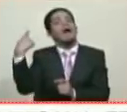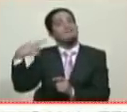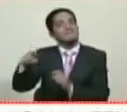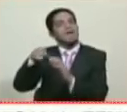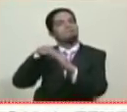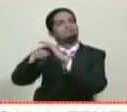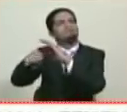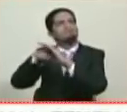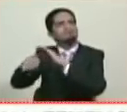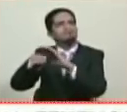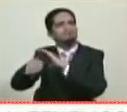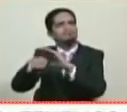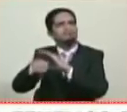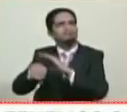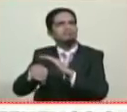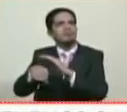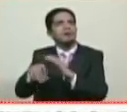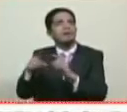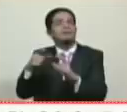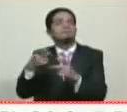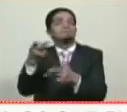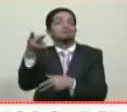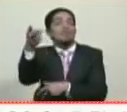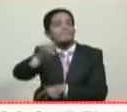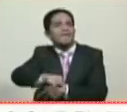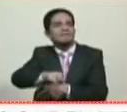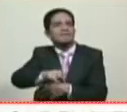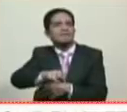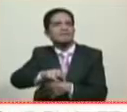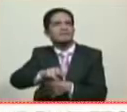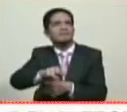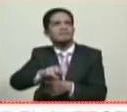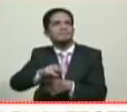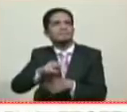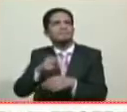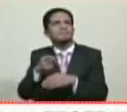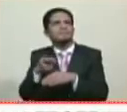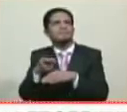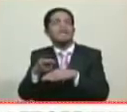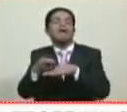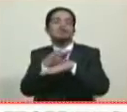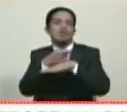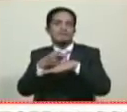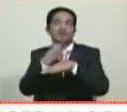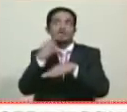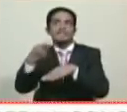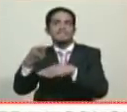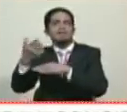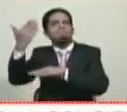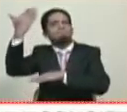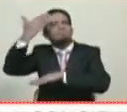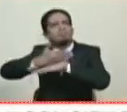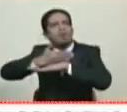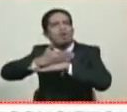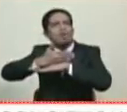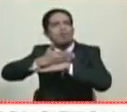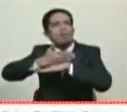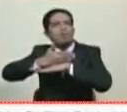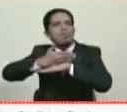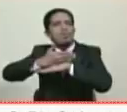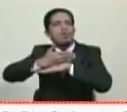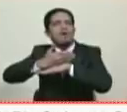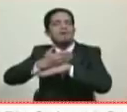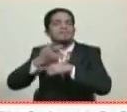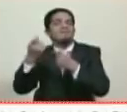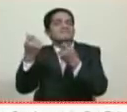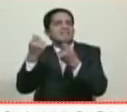de material de diálisis para 2 meses. El gobierno ha venido denunciando bloqueo financiero que afecta, según el gobierno, lo